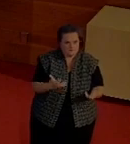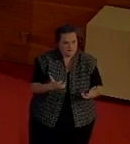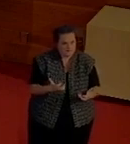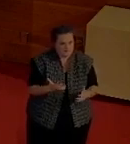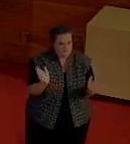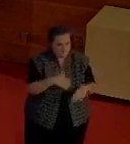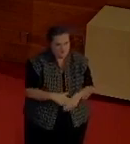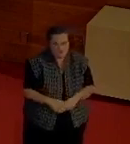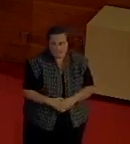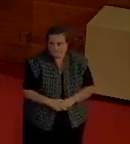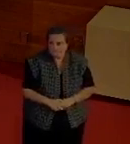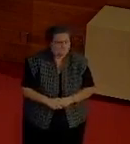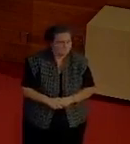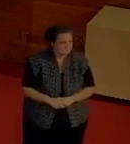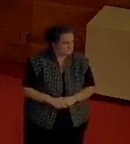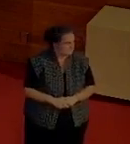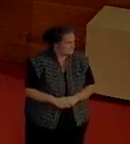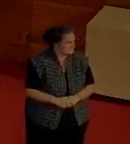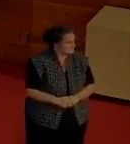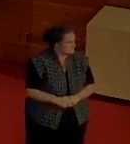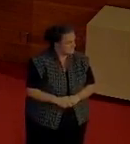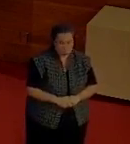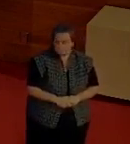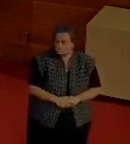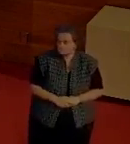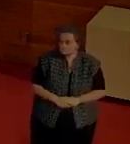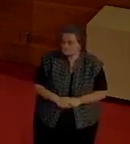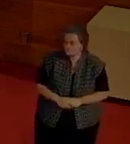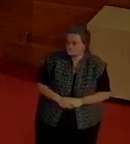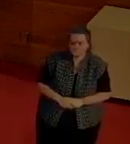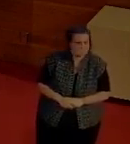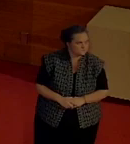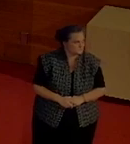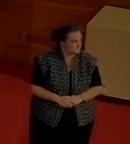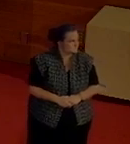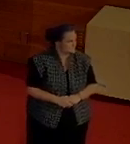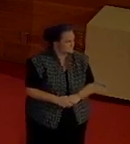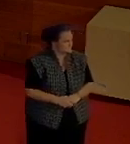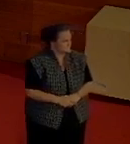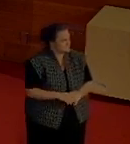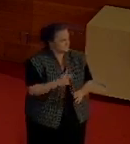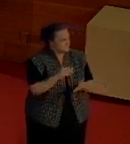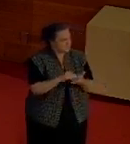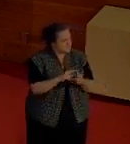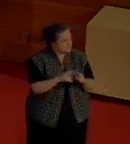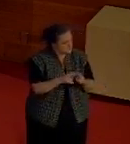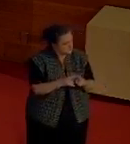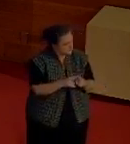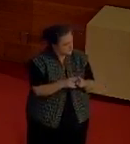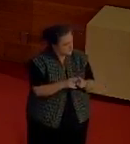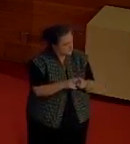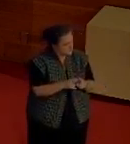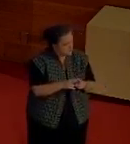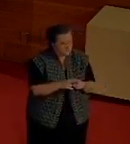beneficio Buenas tardes muy bueno brevemente dos veces has preguntado Que